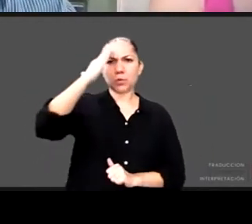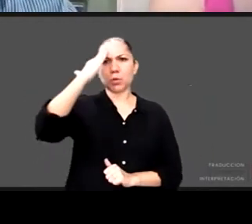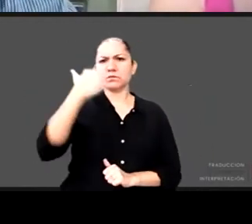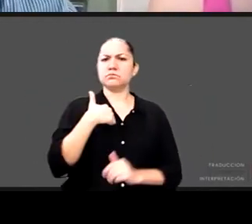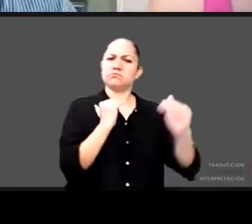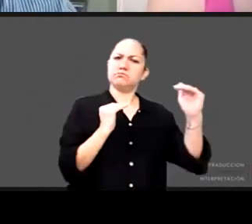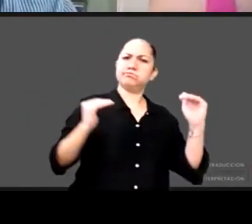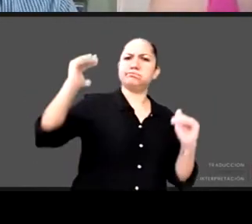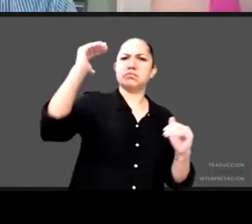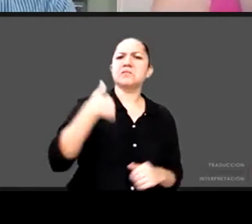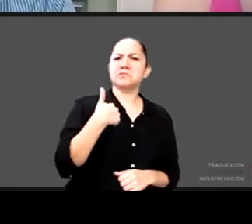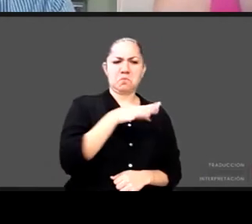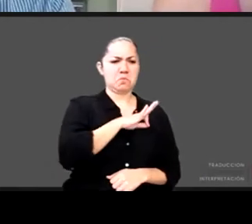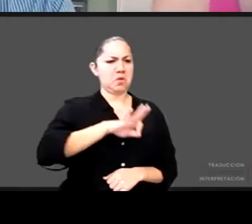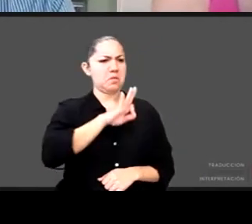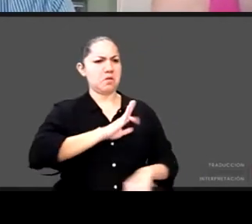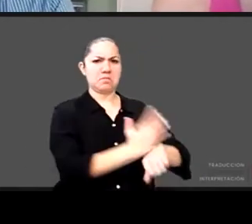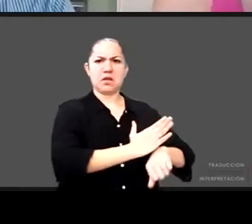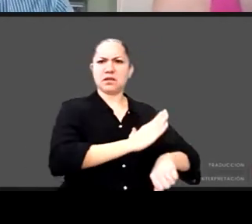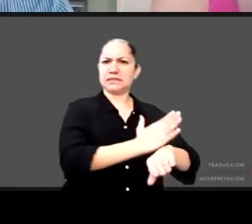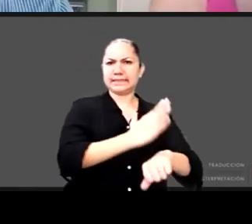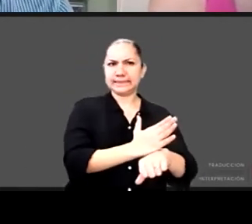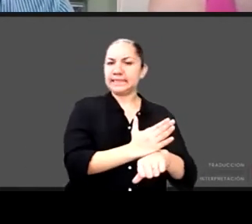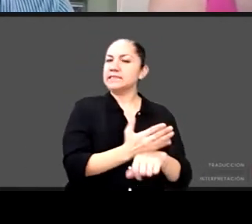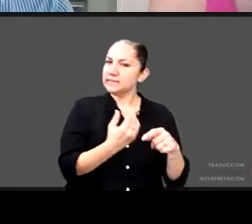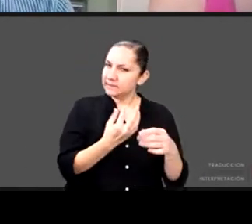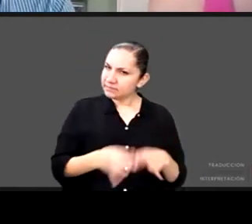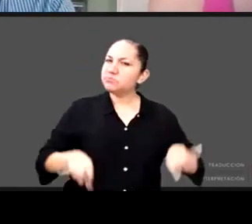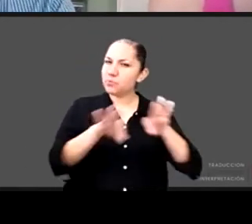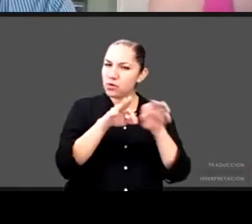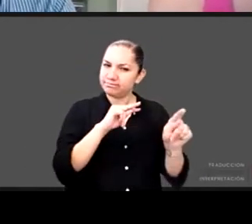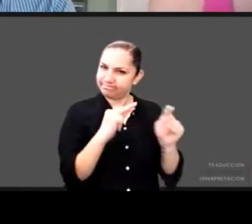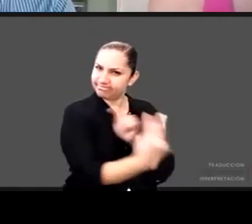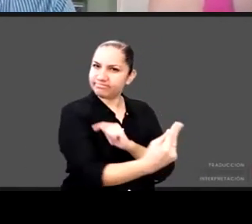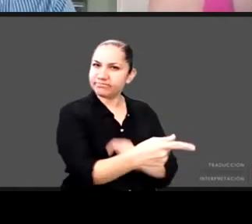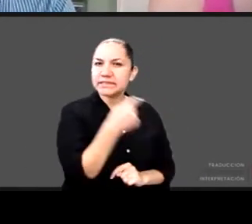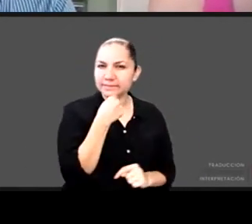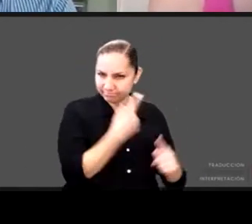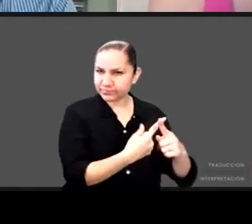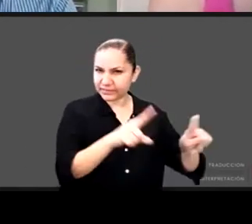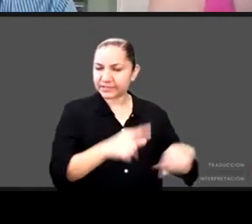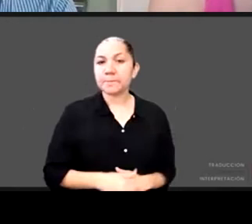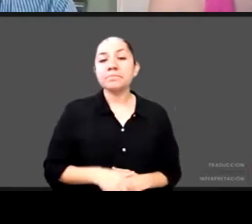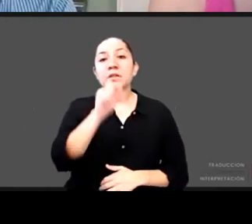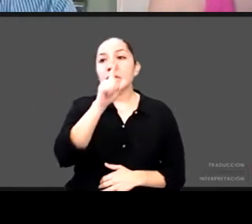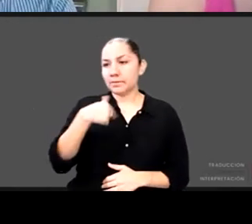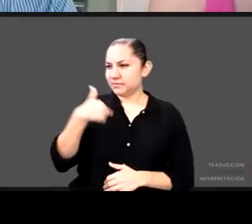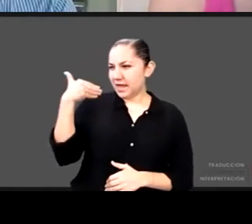Y una última cosa antes de presentar a nuestros panelistas, ¿no? Veía yo en TikTok un video